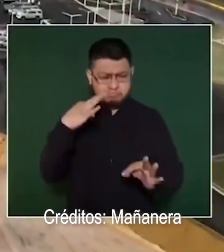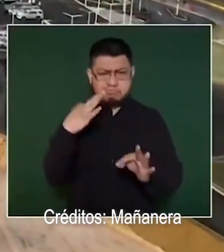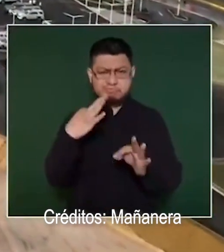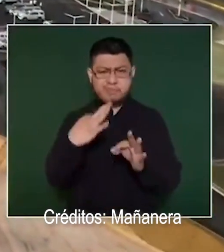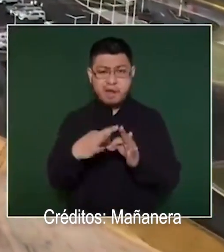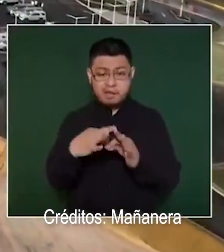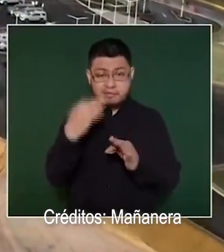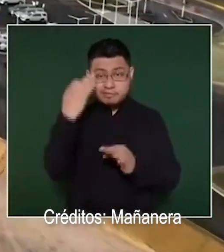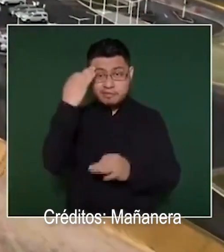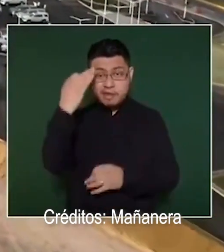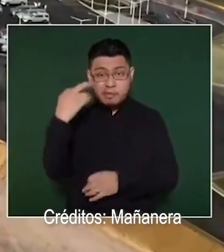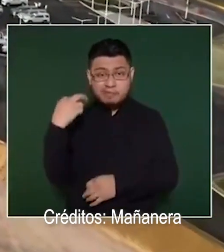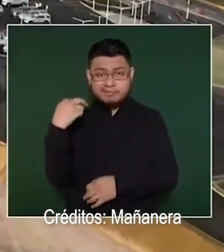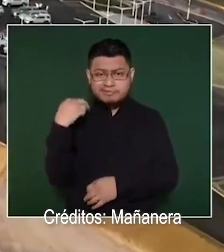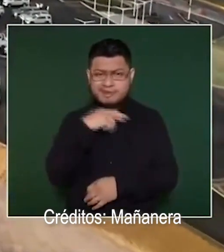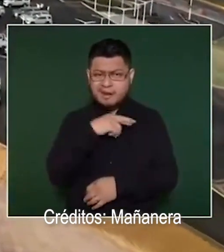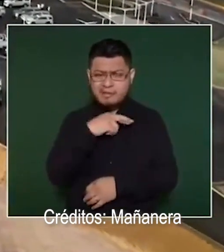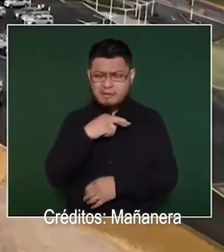récord.